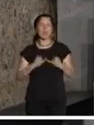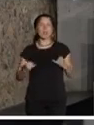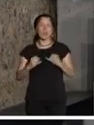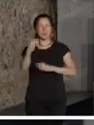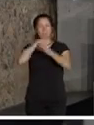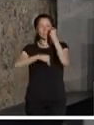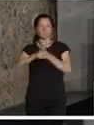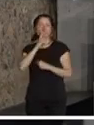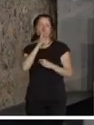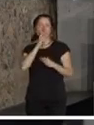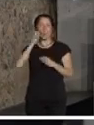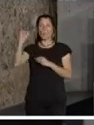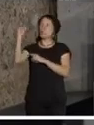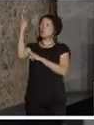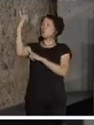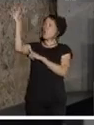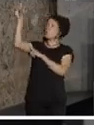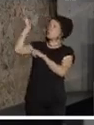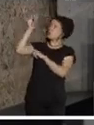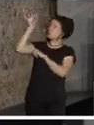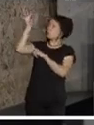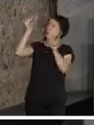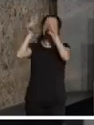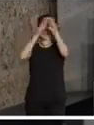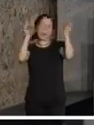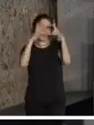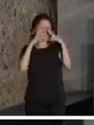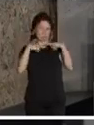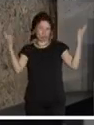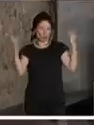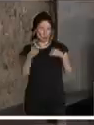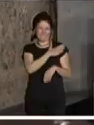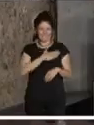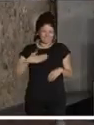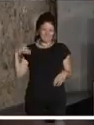alimentado por fotovoltaica de empresas públicas